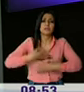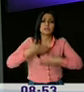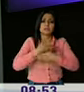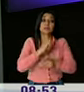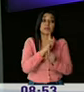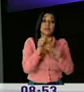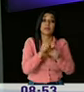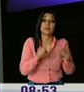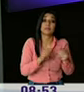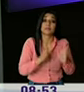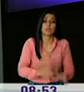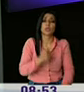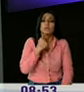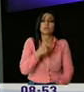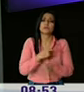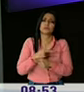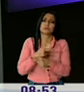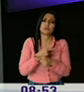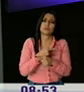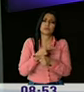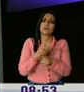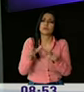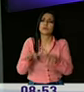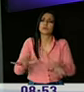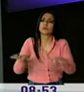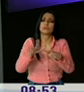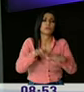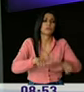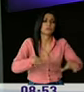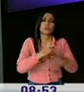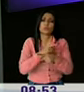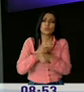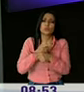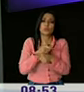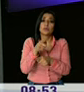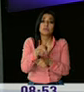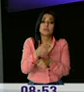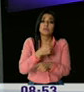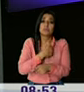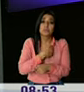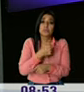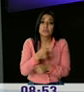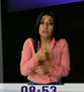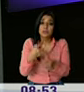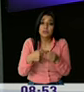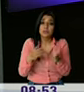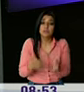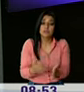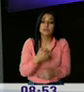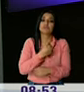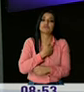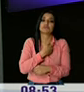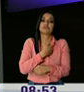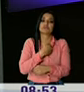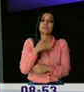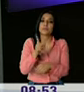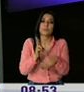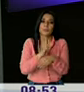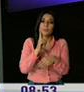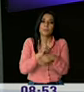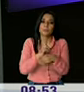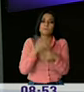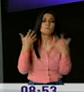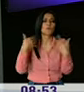cierto. Cuidemos, vecinos, las instalaciones. Recuerden que eso es nuestro, eso es de nuestro uso. Así que a cualquiera de